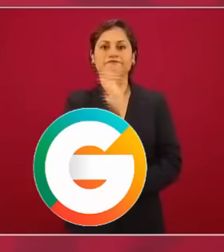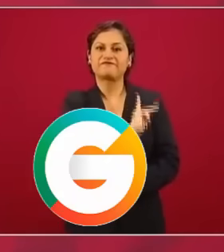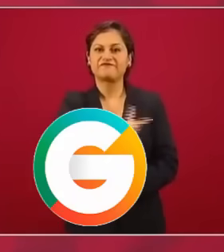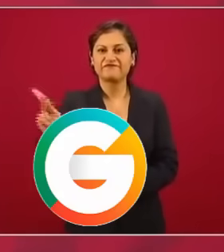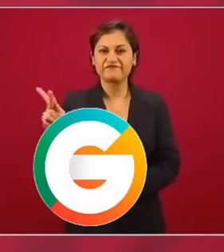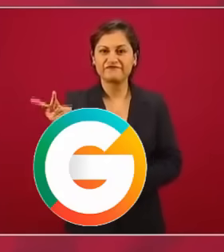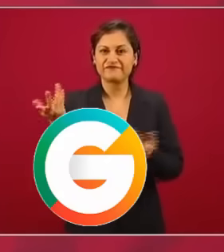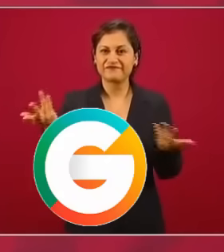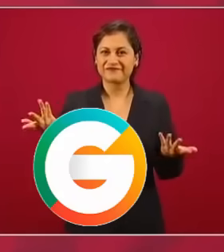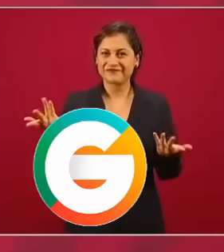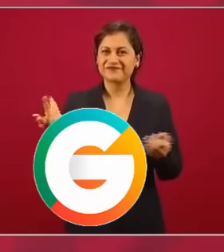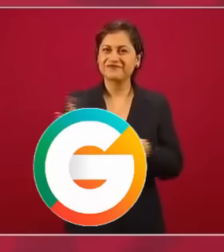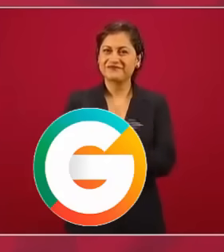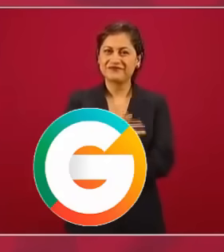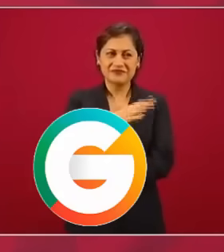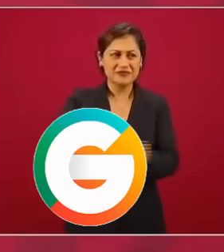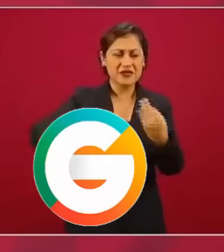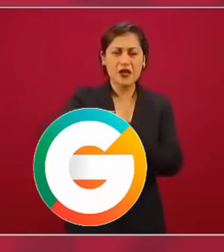¿No se sabía?